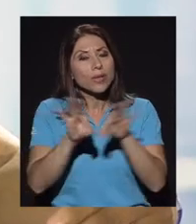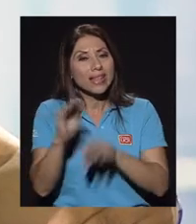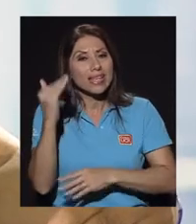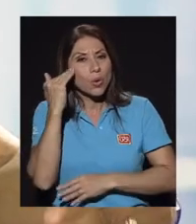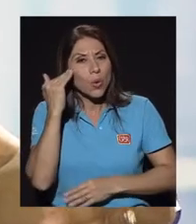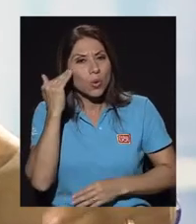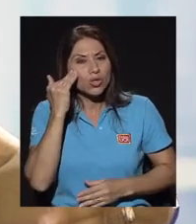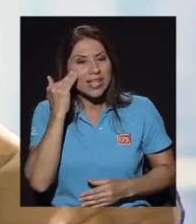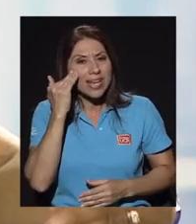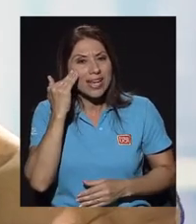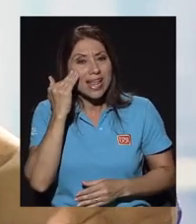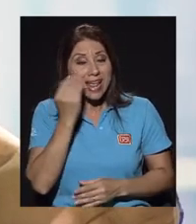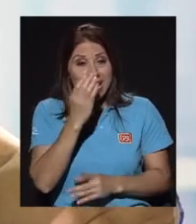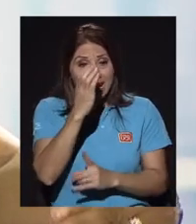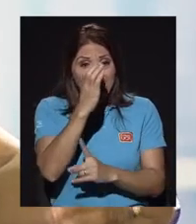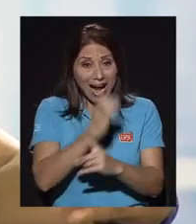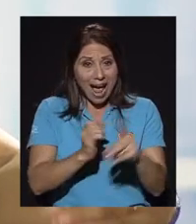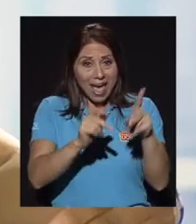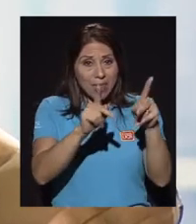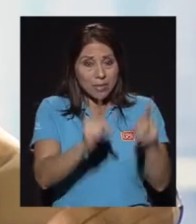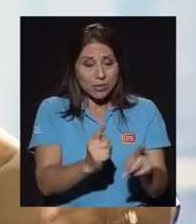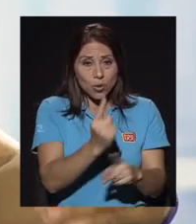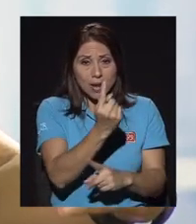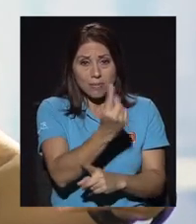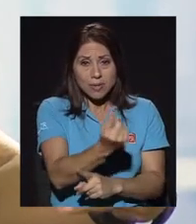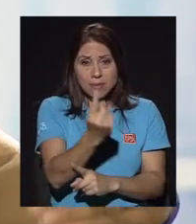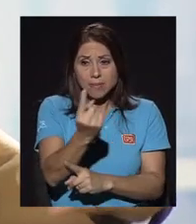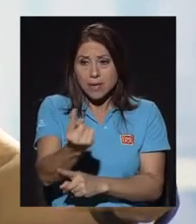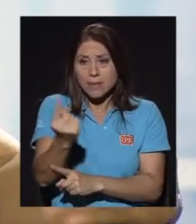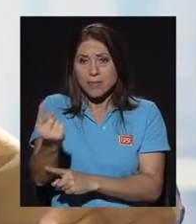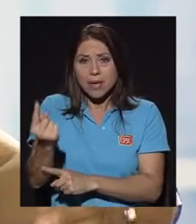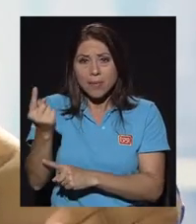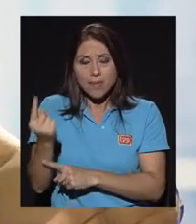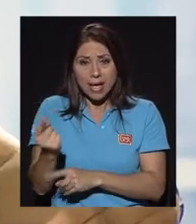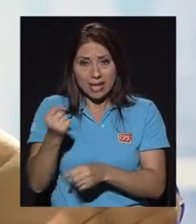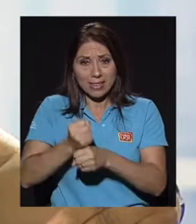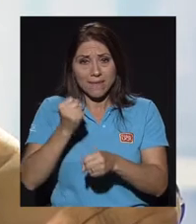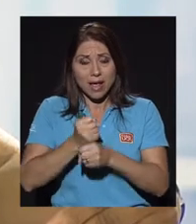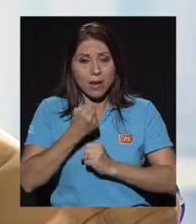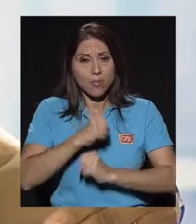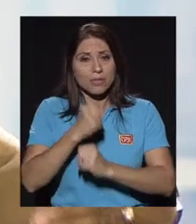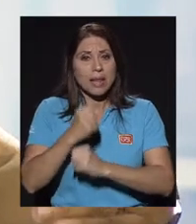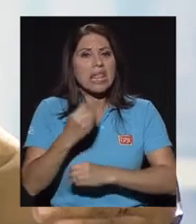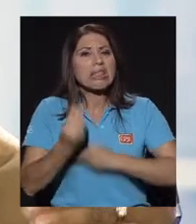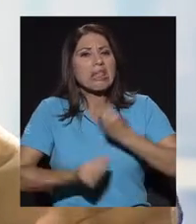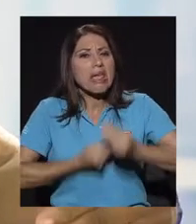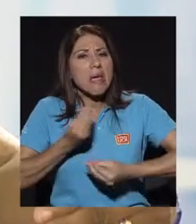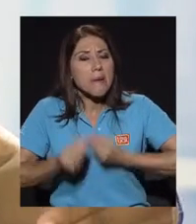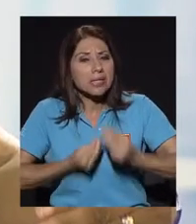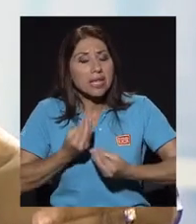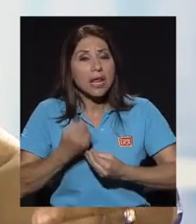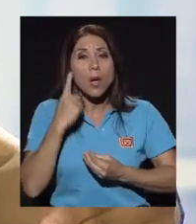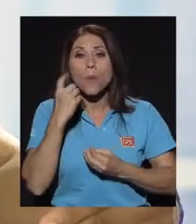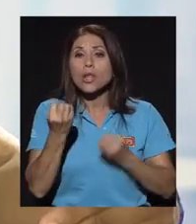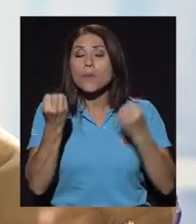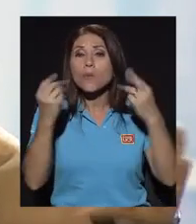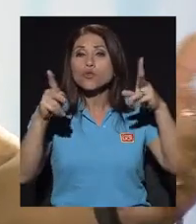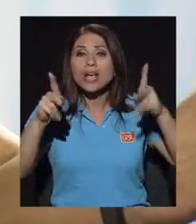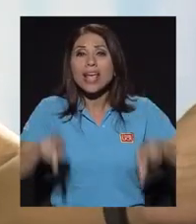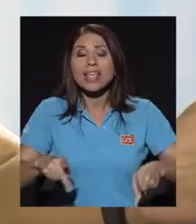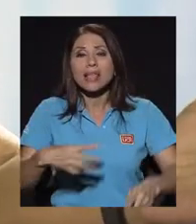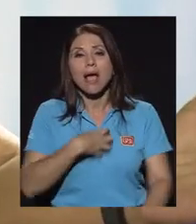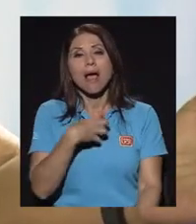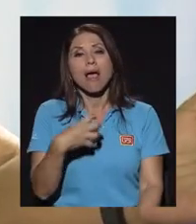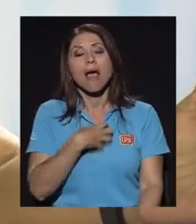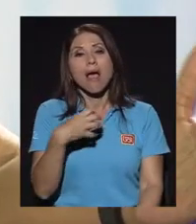es lo que va a hacer cada persona que está en un puesto en la municipalidad, porque mucha gente se queja de